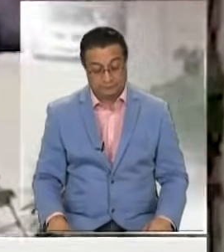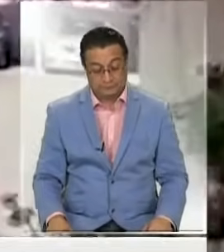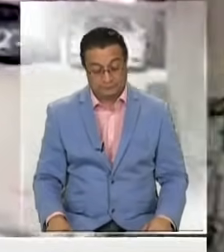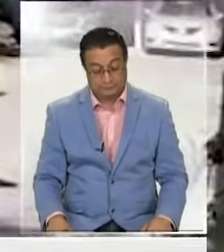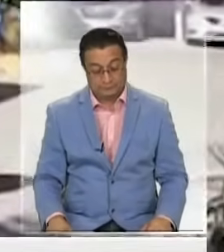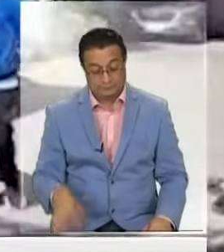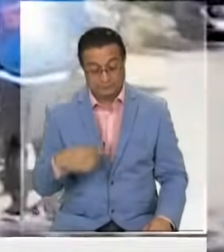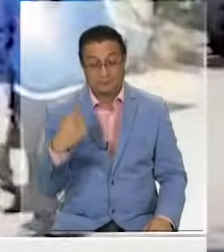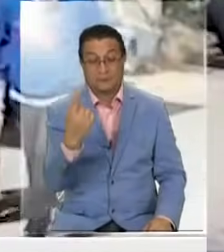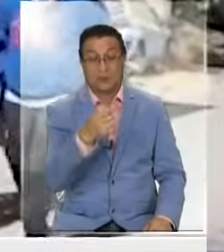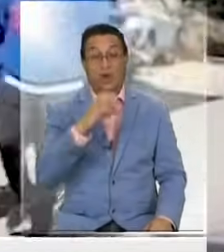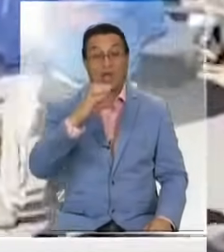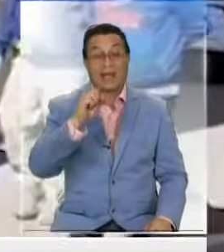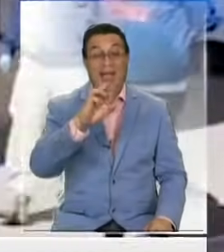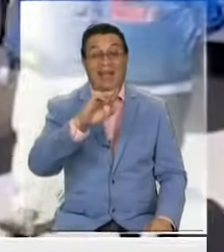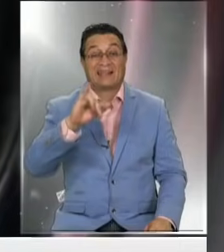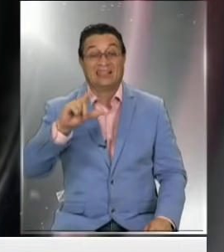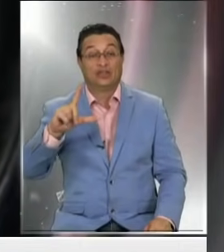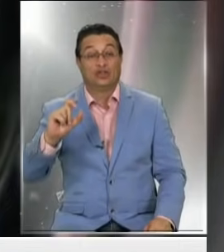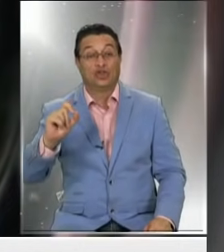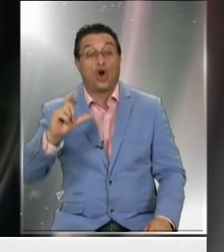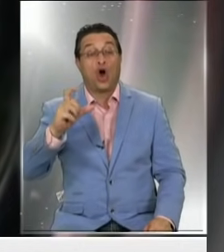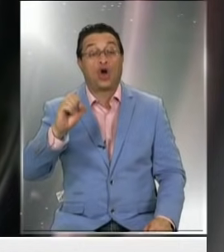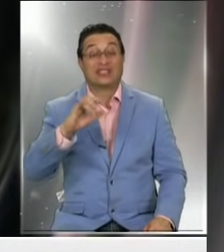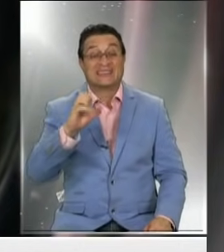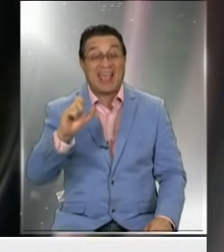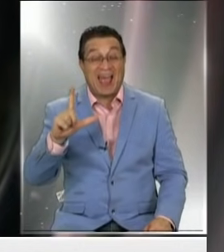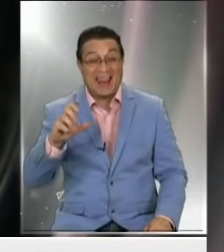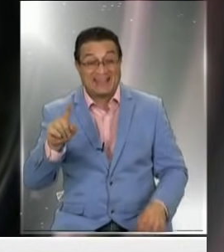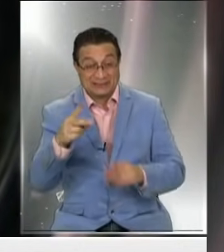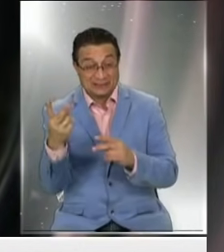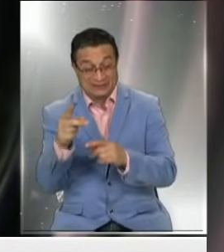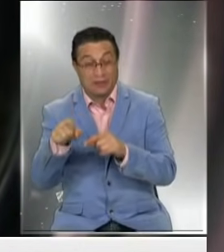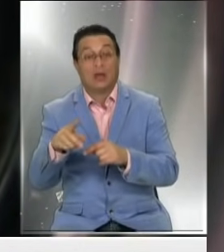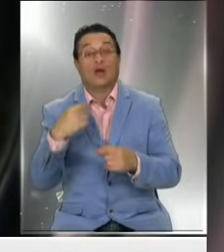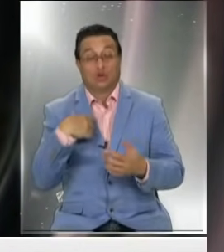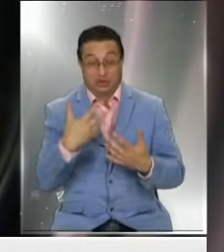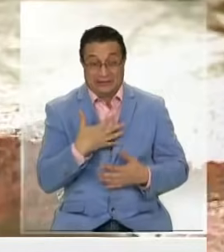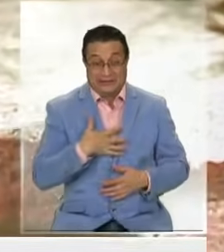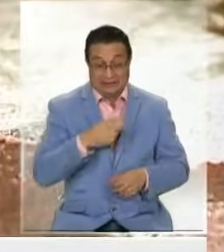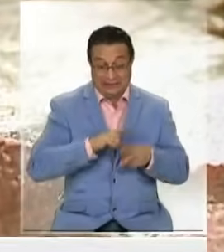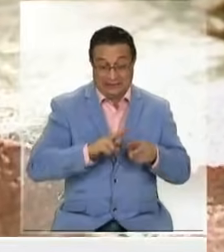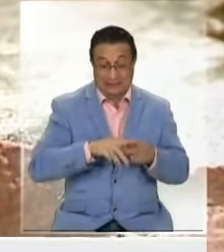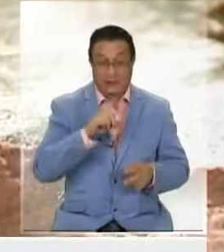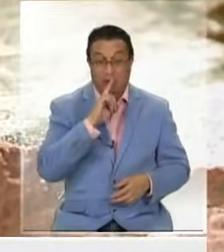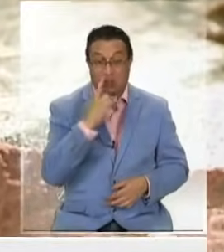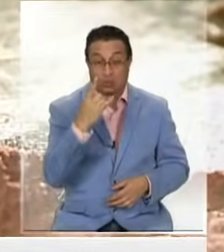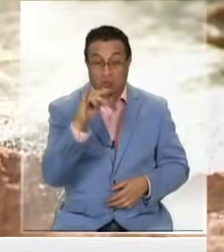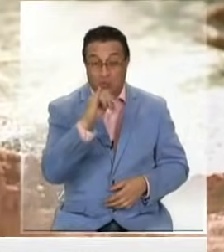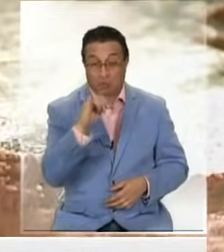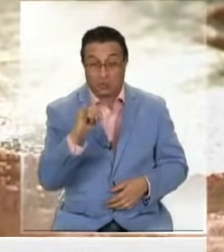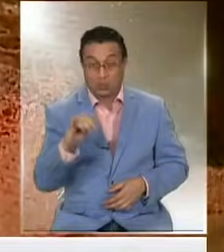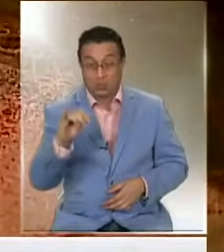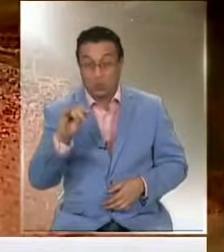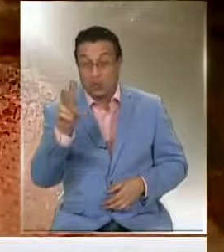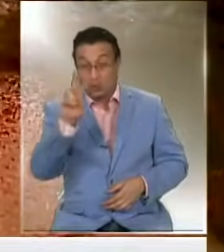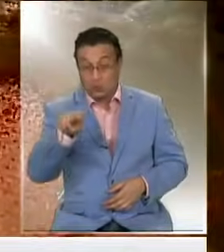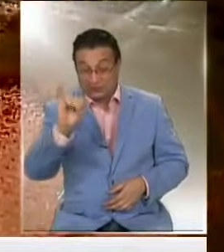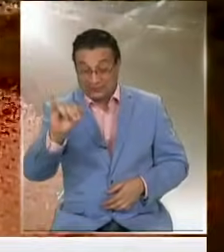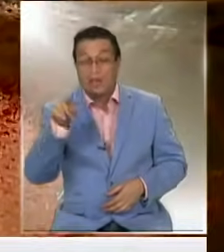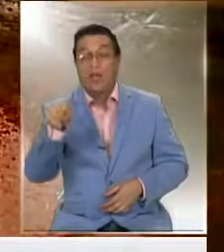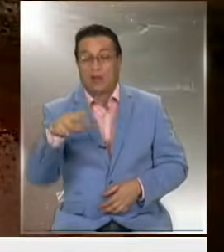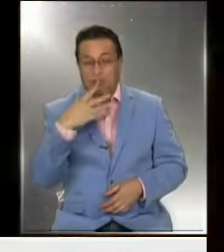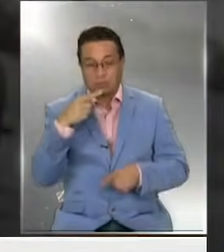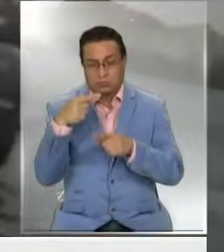Para los Carrillo González, como para muchos traficantes que se disponen a cocinar el famoso Tusi, es necesaria una amplia gama de